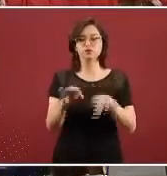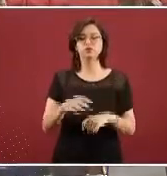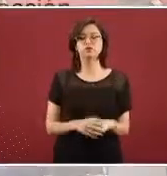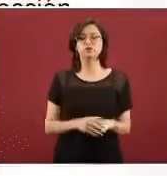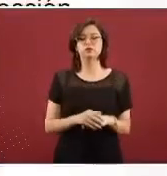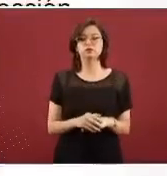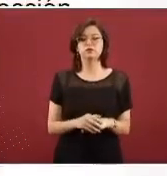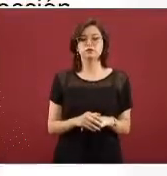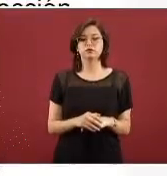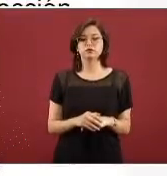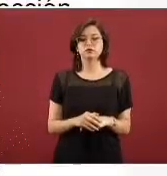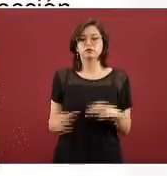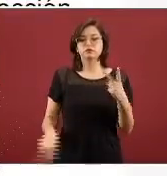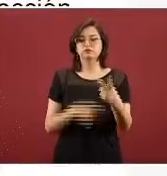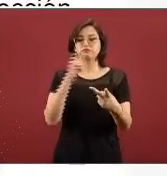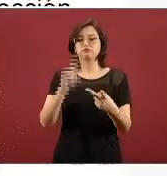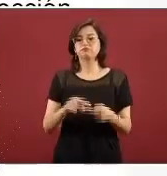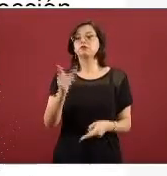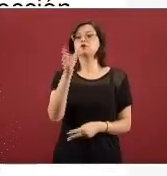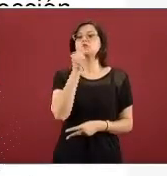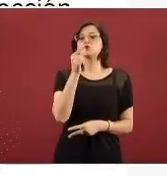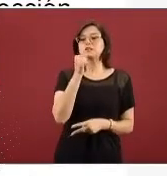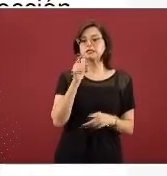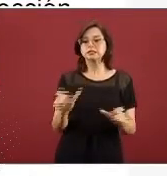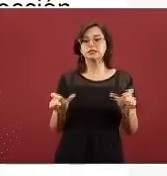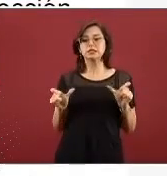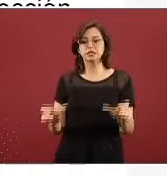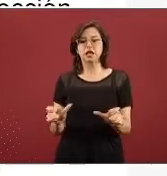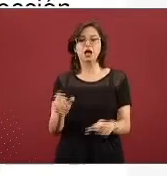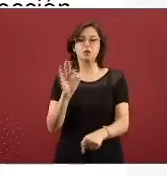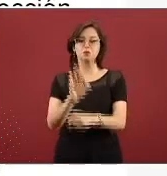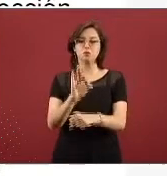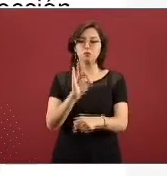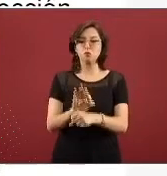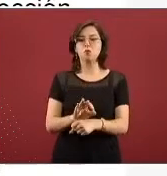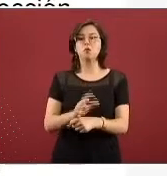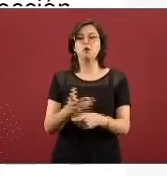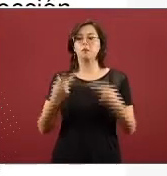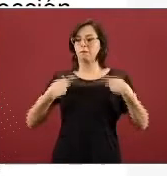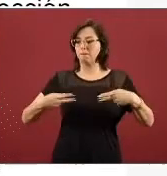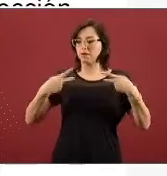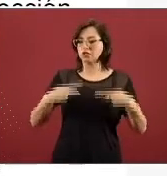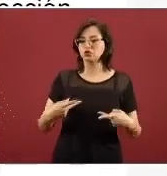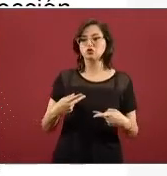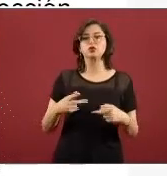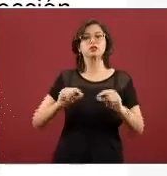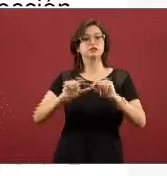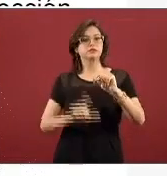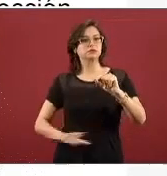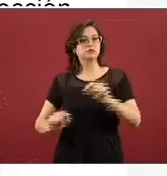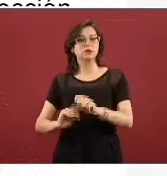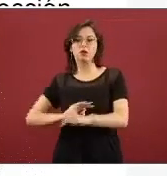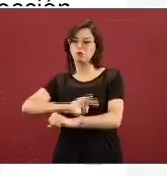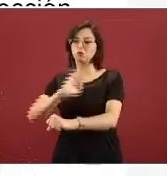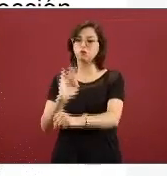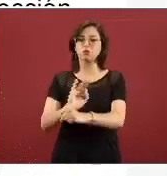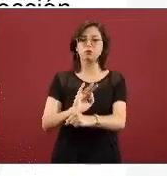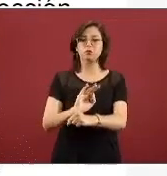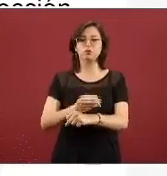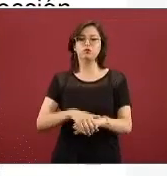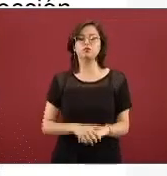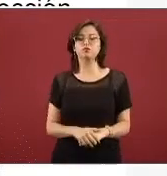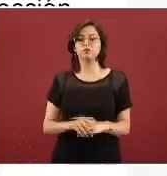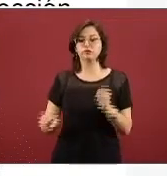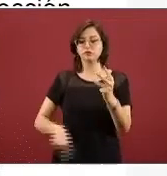También las involucradas en la seguridad pública, la protección ciudadana, la defensa de la integridad y la soberanía nacional, la procuración